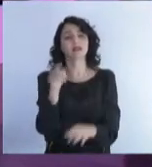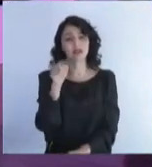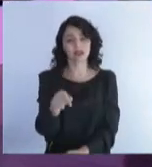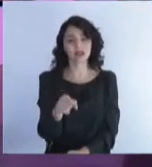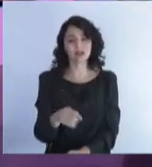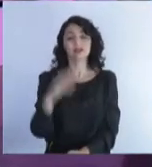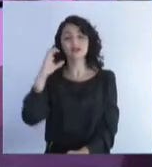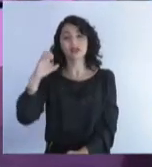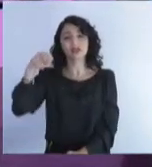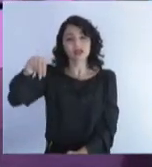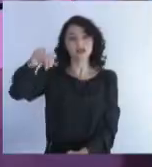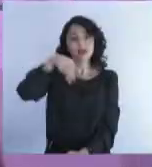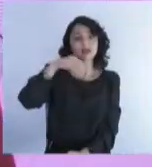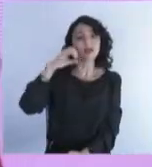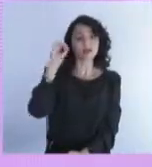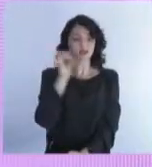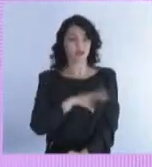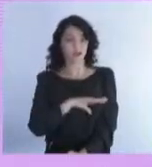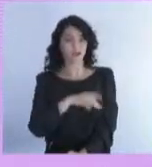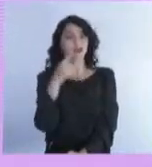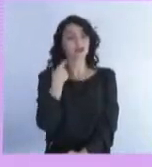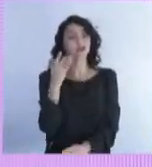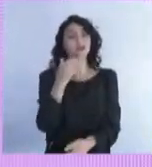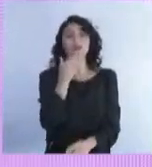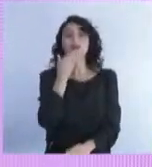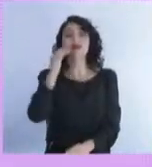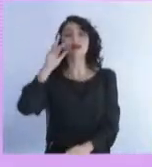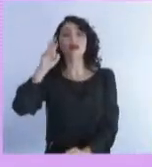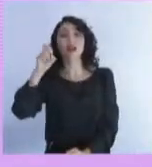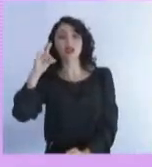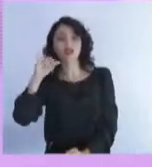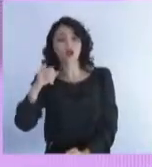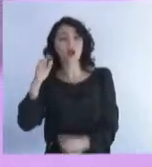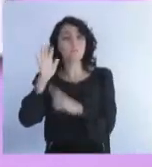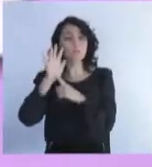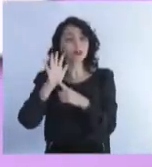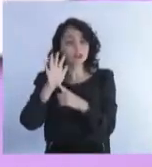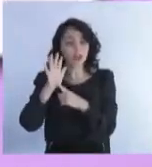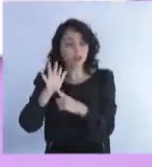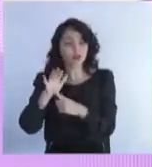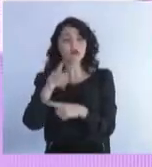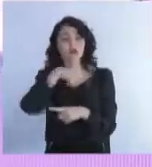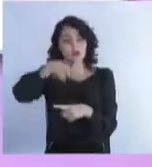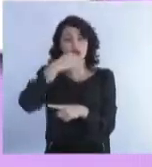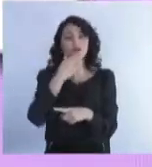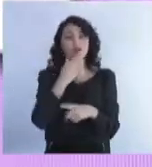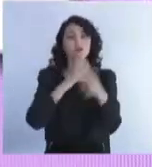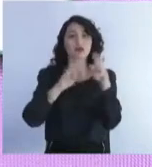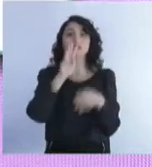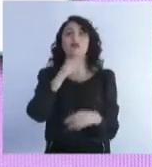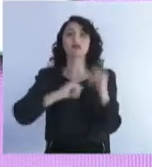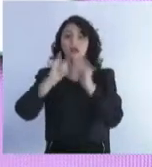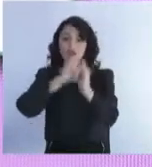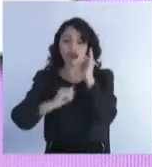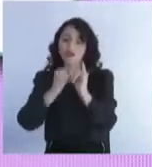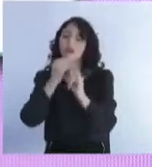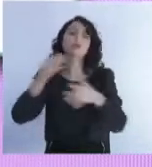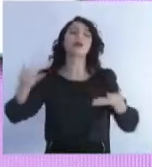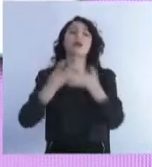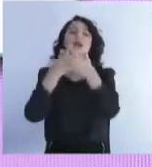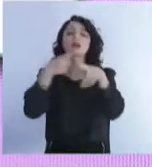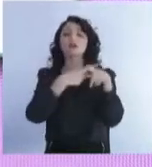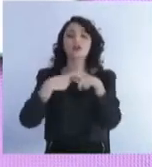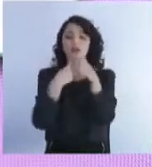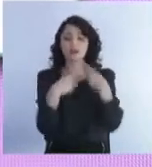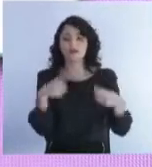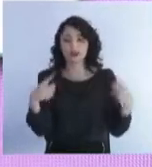Chile, Radio Bio Bio y El Mostrador, quienes van a estar transmitiendo este encuentro en sus sitios web y redes sociales y también en sus